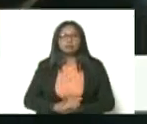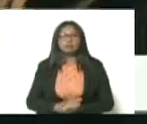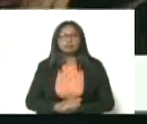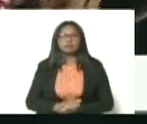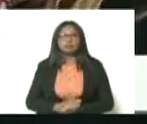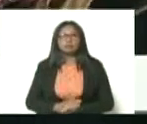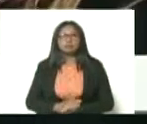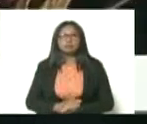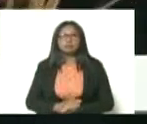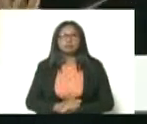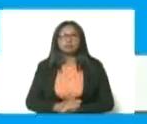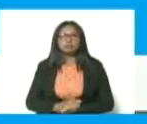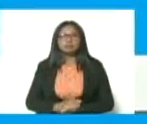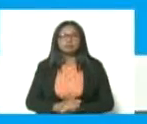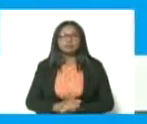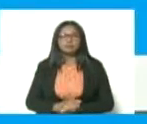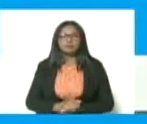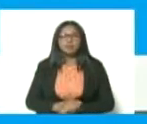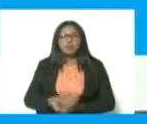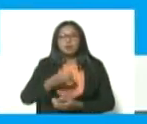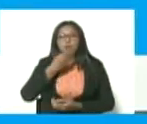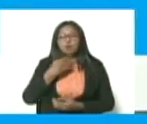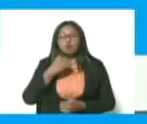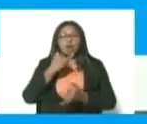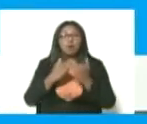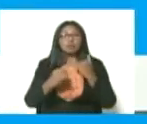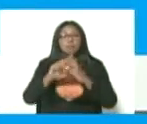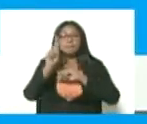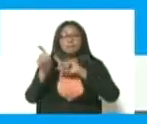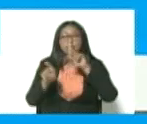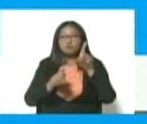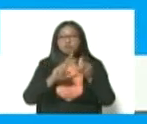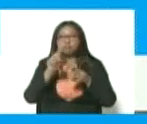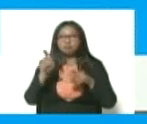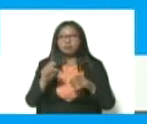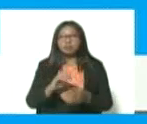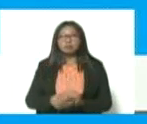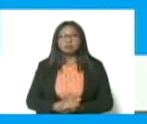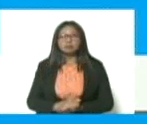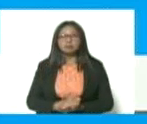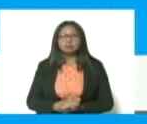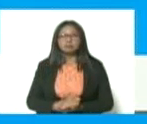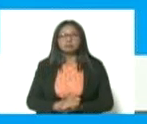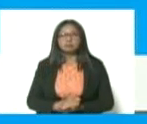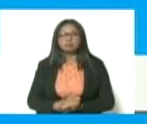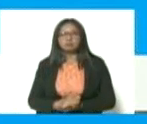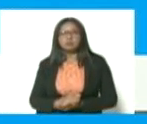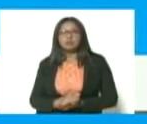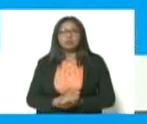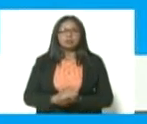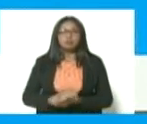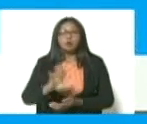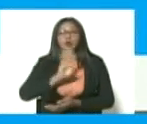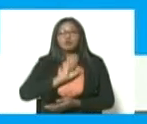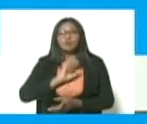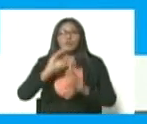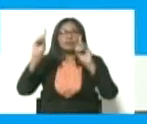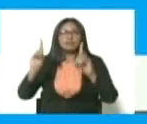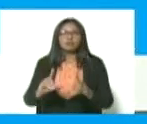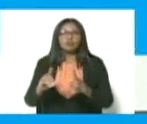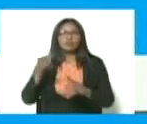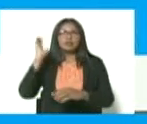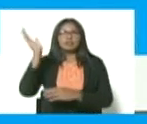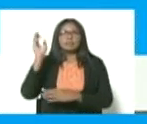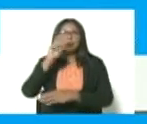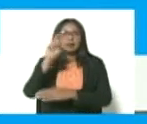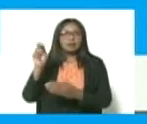gobierno. Bueno, sobre esa última pregunta, es potestad absoluta de la Asamblea Nacional. No lo tenemos en la